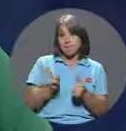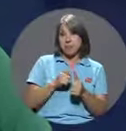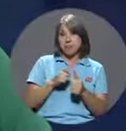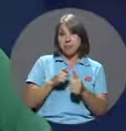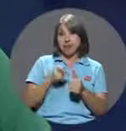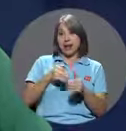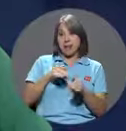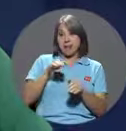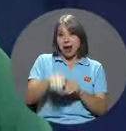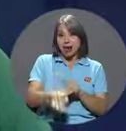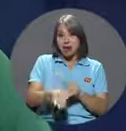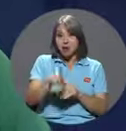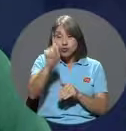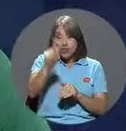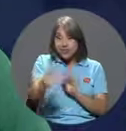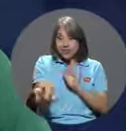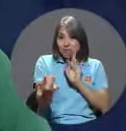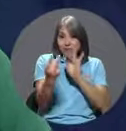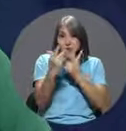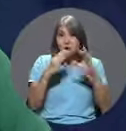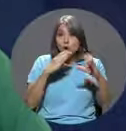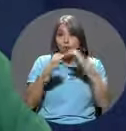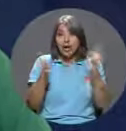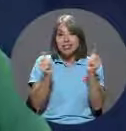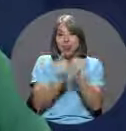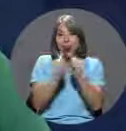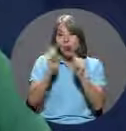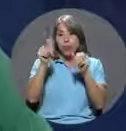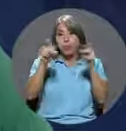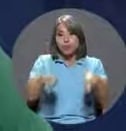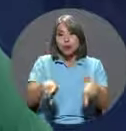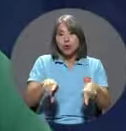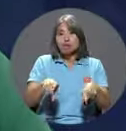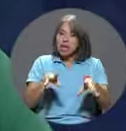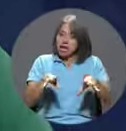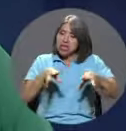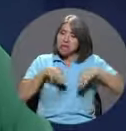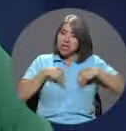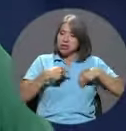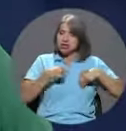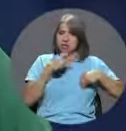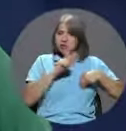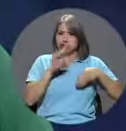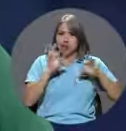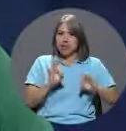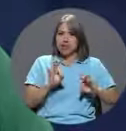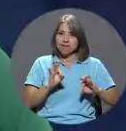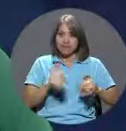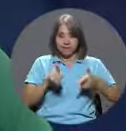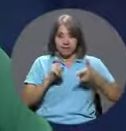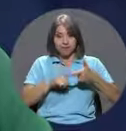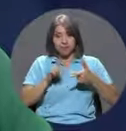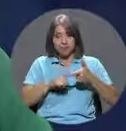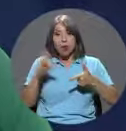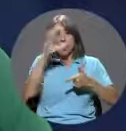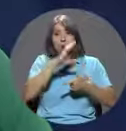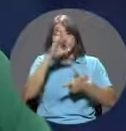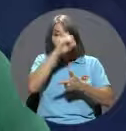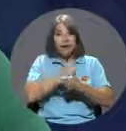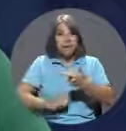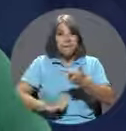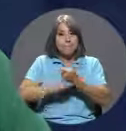Ese primer paso de comunicarse con alguien, de aceptar no estoy bien. Un segundo paso de buscar la fuente de